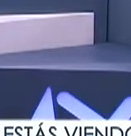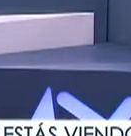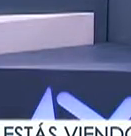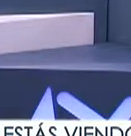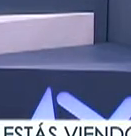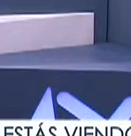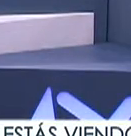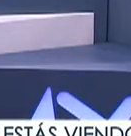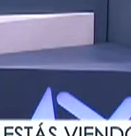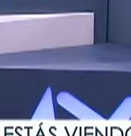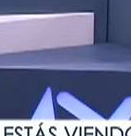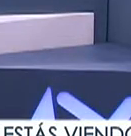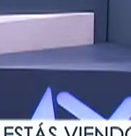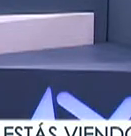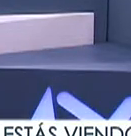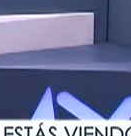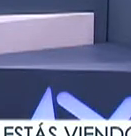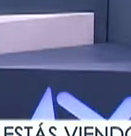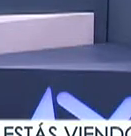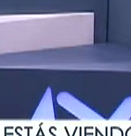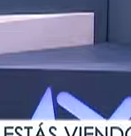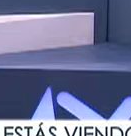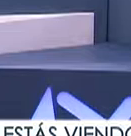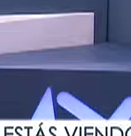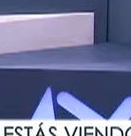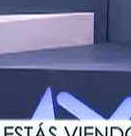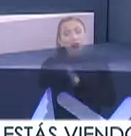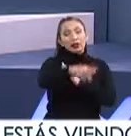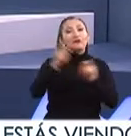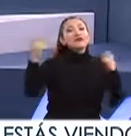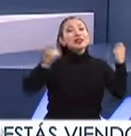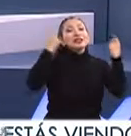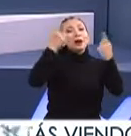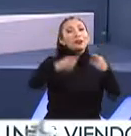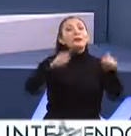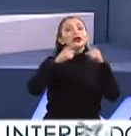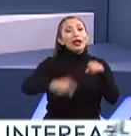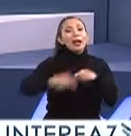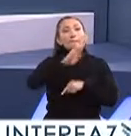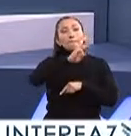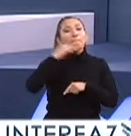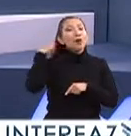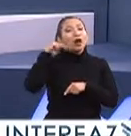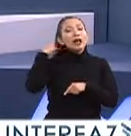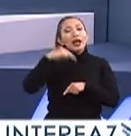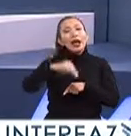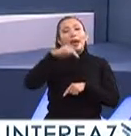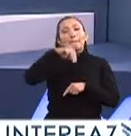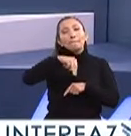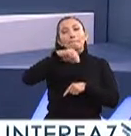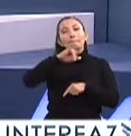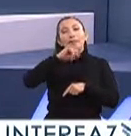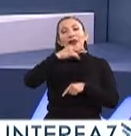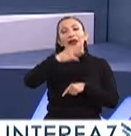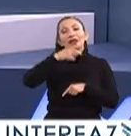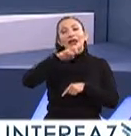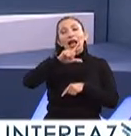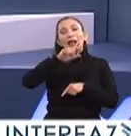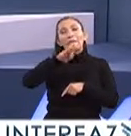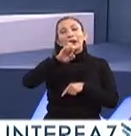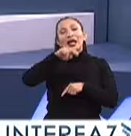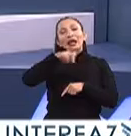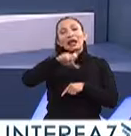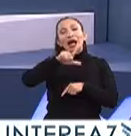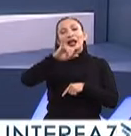Y bueno, este viernes iniciará la edición 2018 del Festival de Música de Morelia Miguel Bernal Jiménez. Y para darnos todos